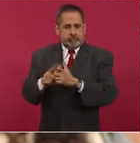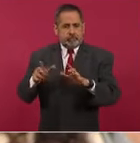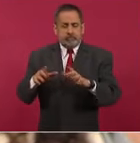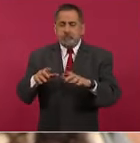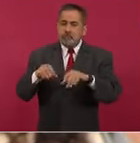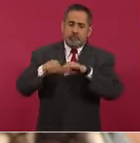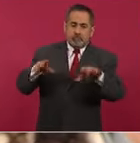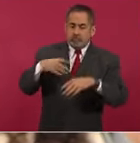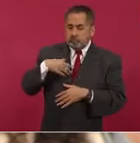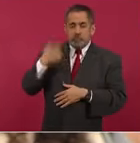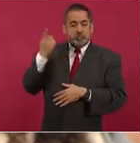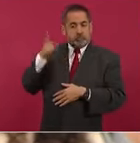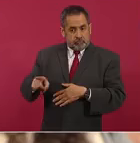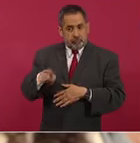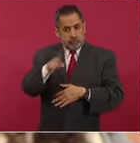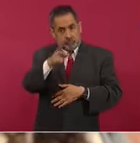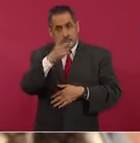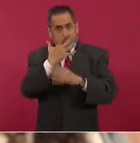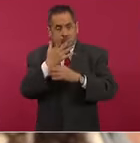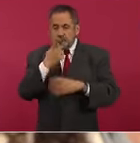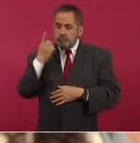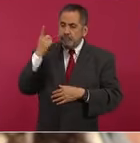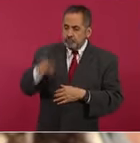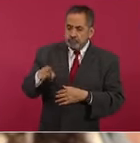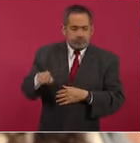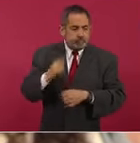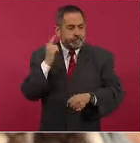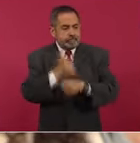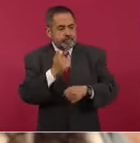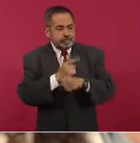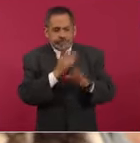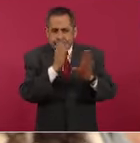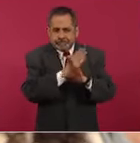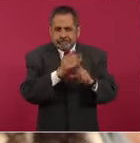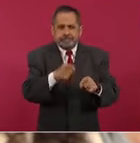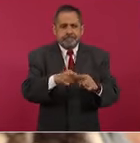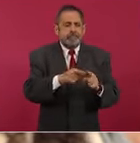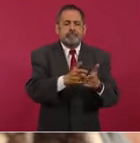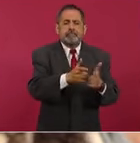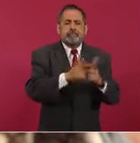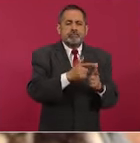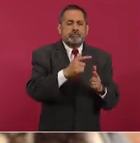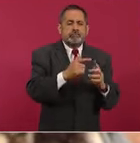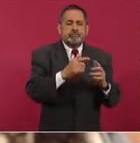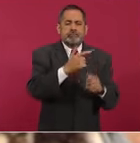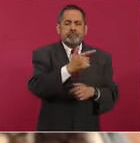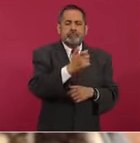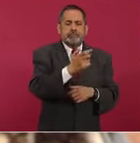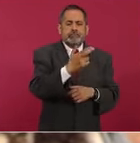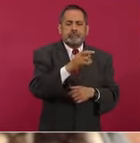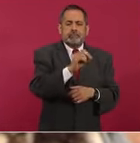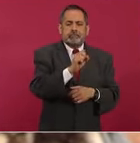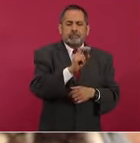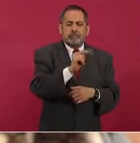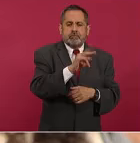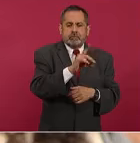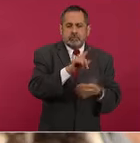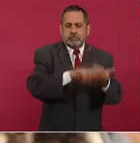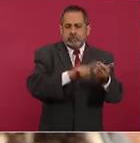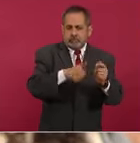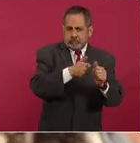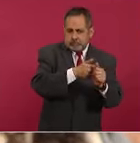divulgó a instrucción suya comunicaciones interceptadas a integrantes de Guerreros Unidos, que es el grupo delictivo que supuestamente estuvo detrás en